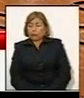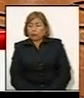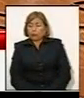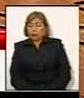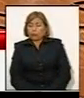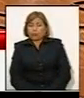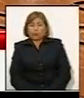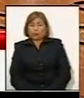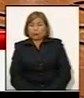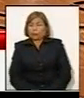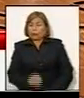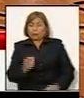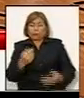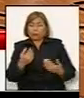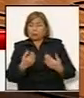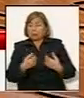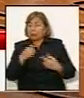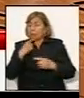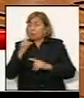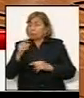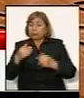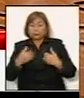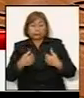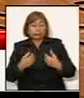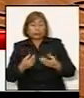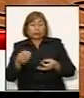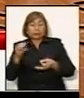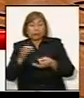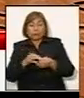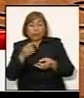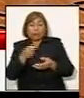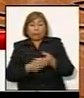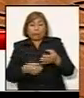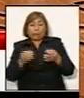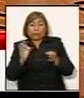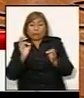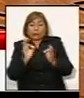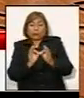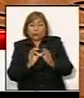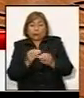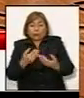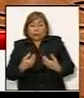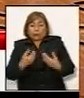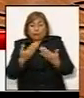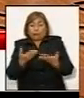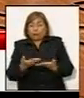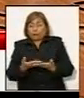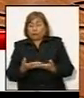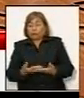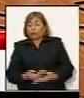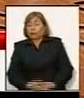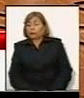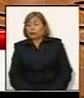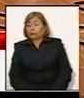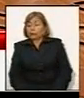no tengo el monto exacto del presupuesto pero puedo pedir la información exacta para que se me haga llegar